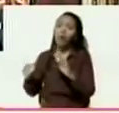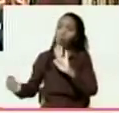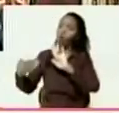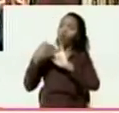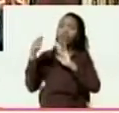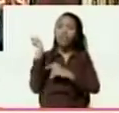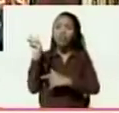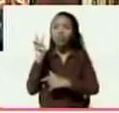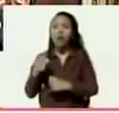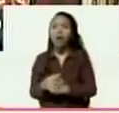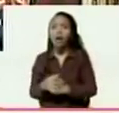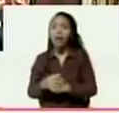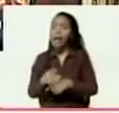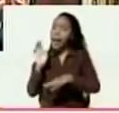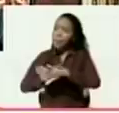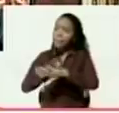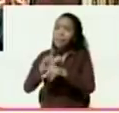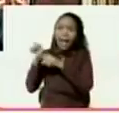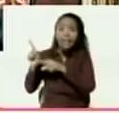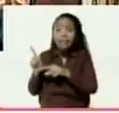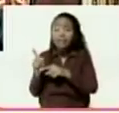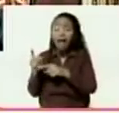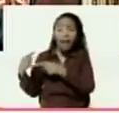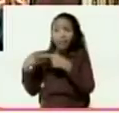Venezuela, producto de esta guerra que hay.